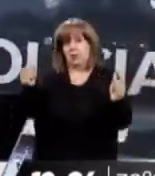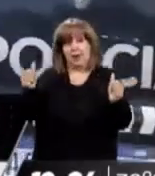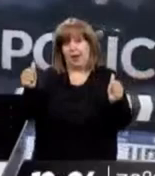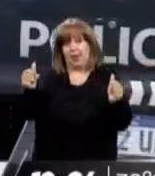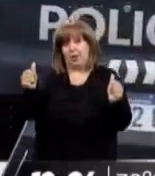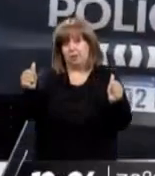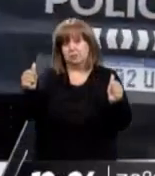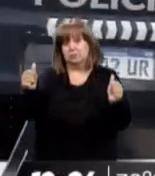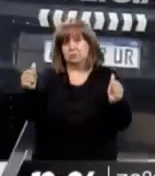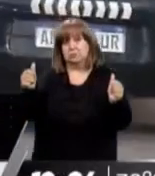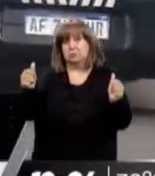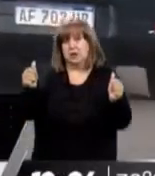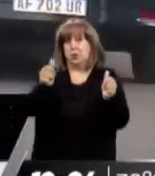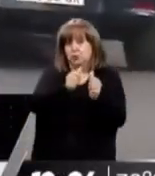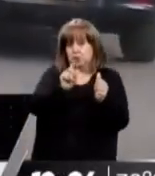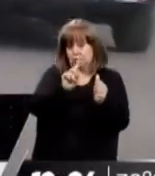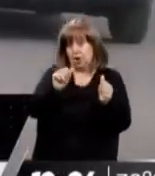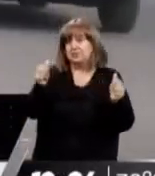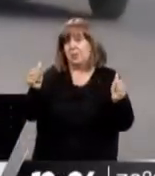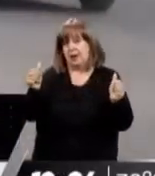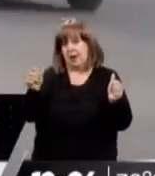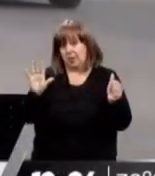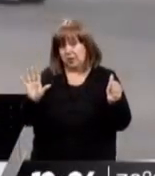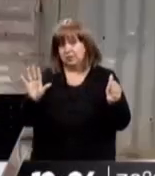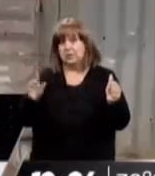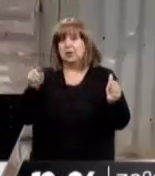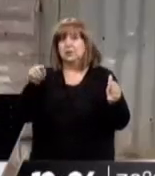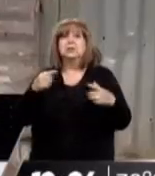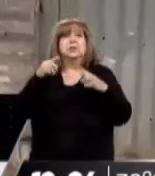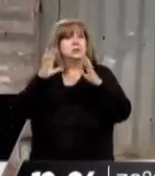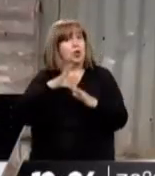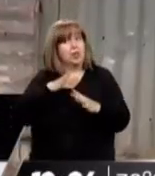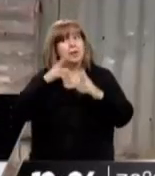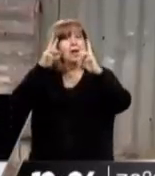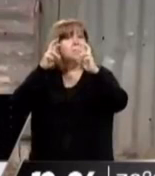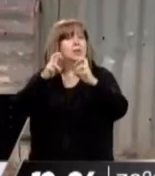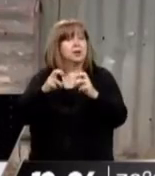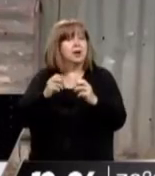contexto conflictivo, difícil, ¿no? Y es por eso que todavía se sigue investigando